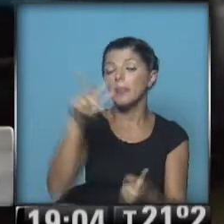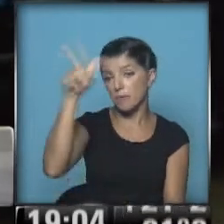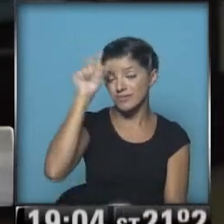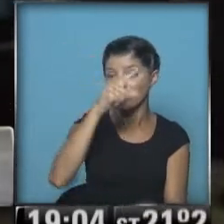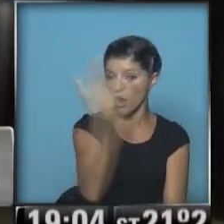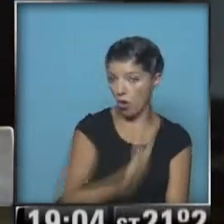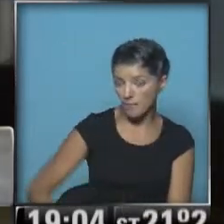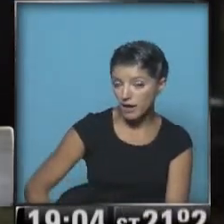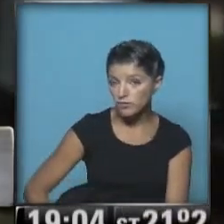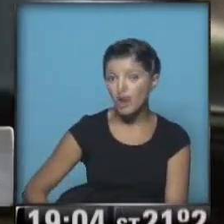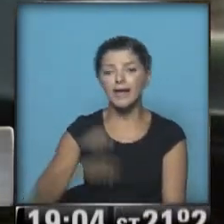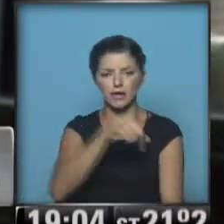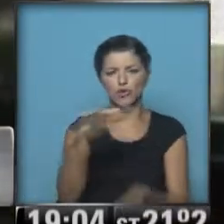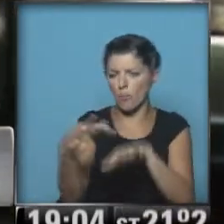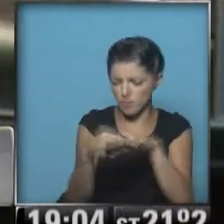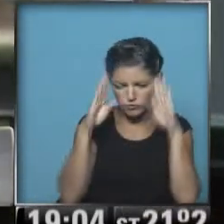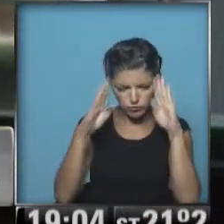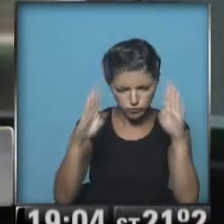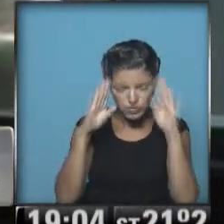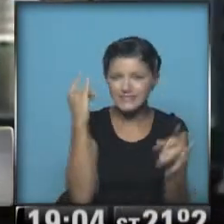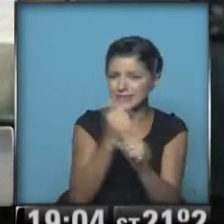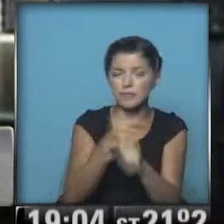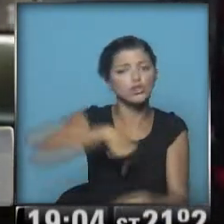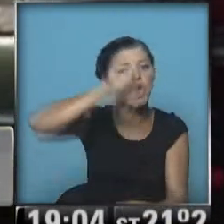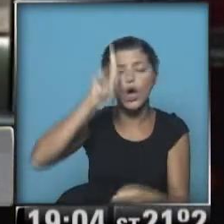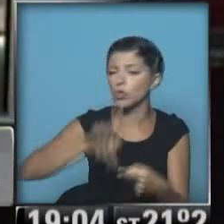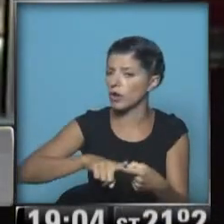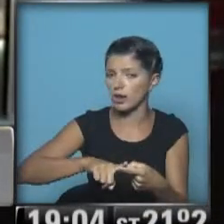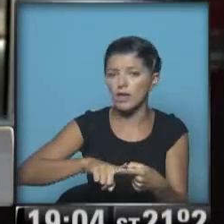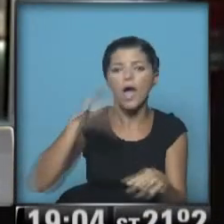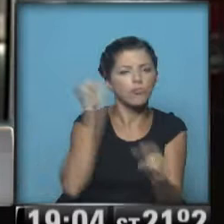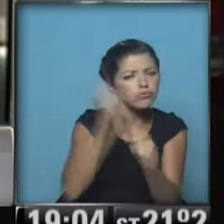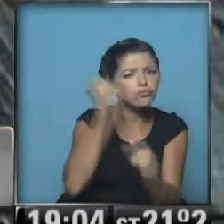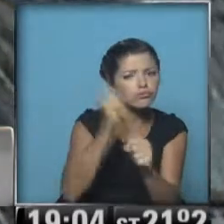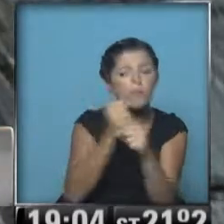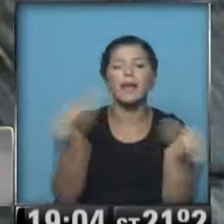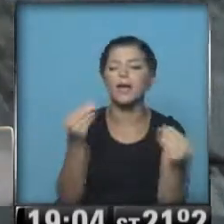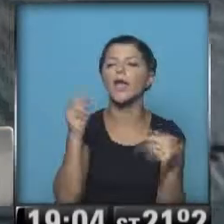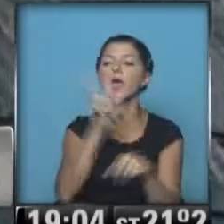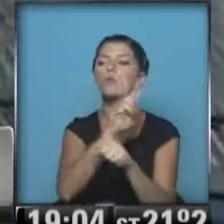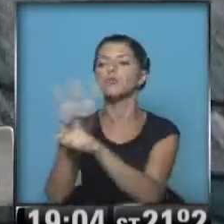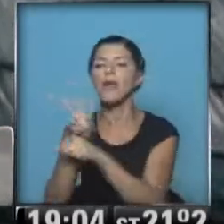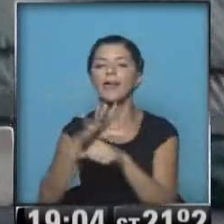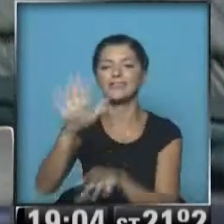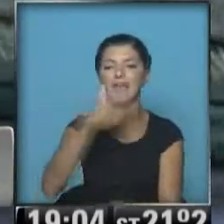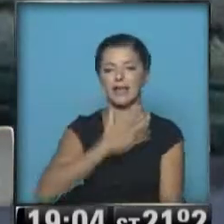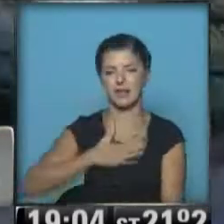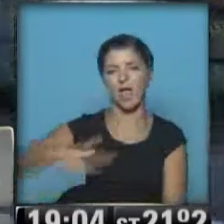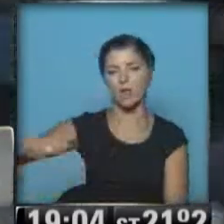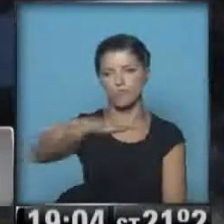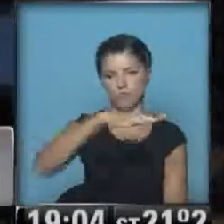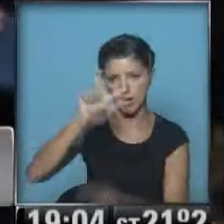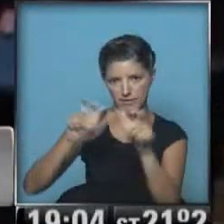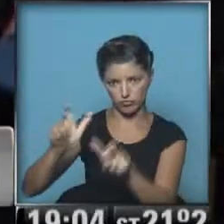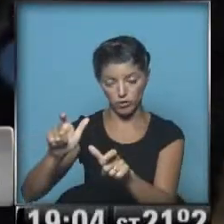Federal, que con mucho compromiso permanentemente están las 24 horas del día trabajando para brindarle tranquilidad y seguridad a los